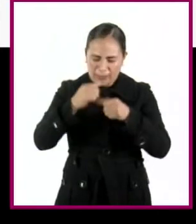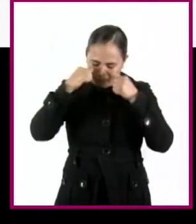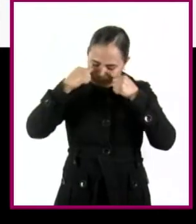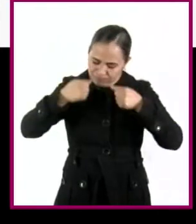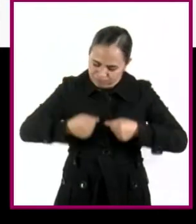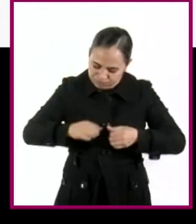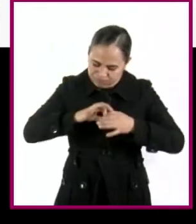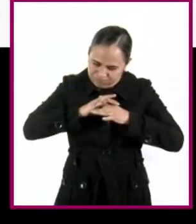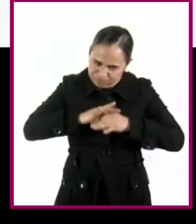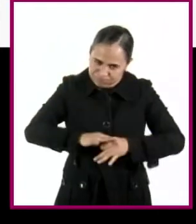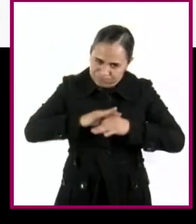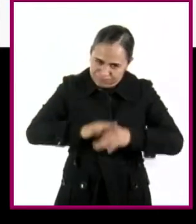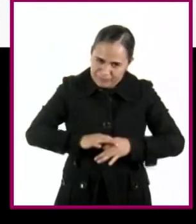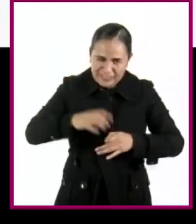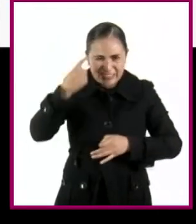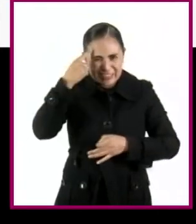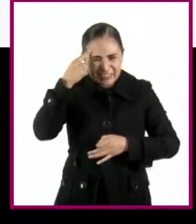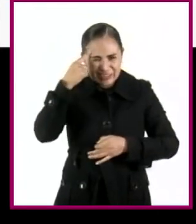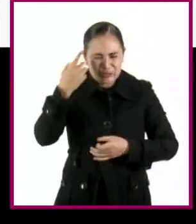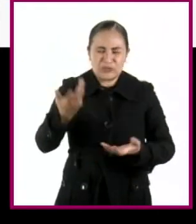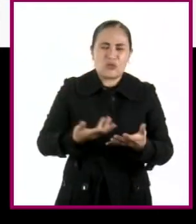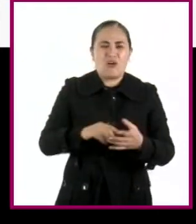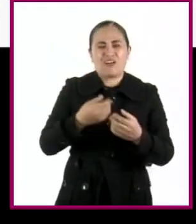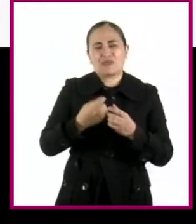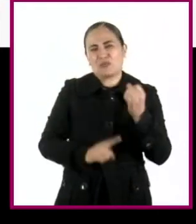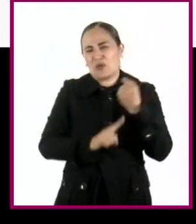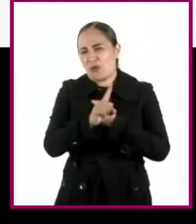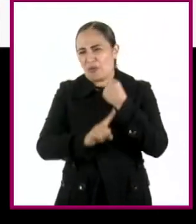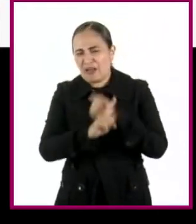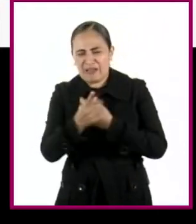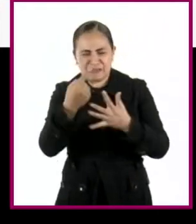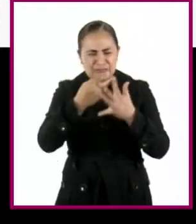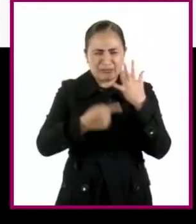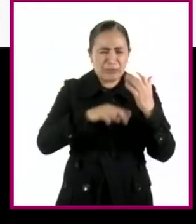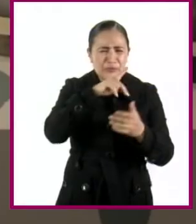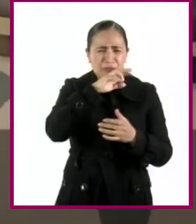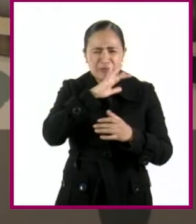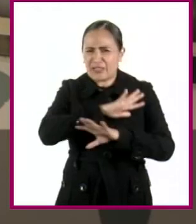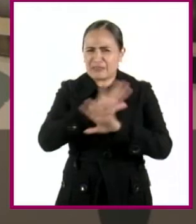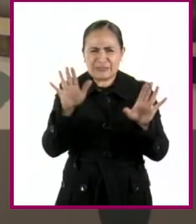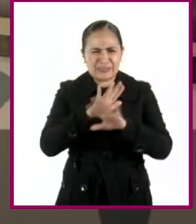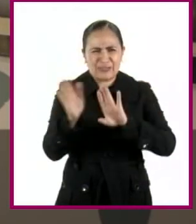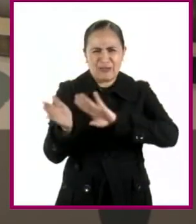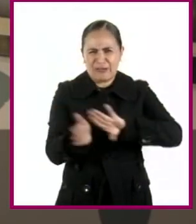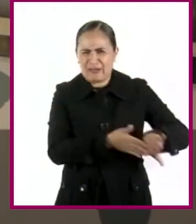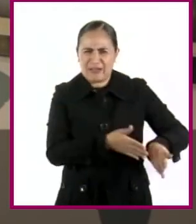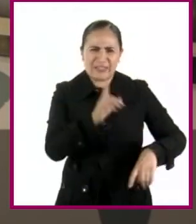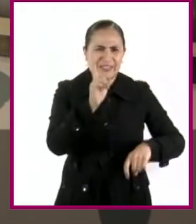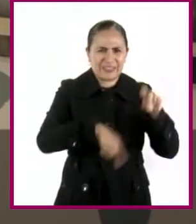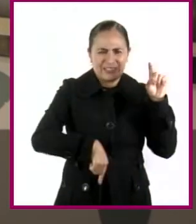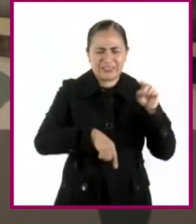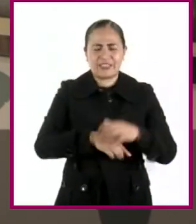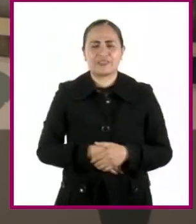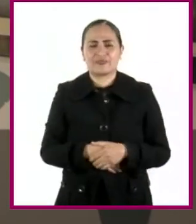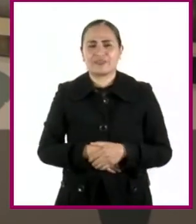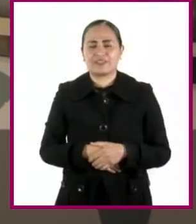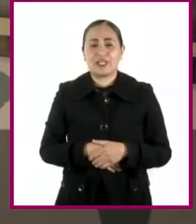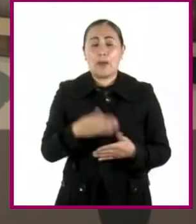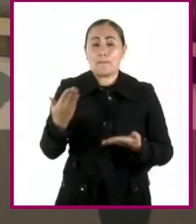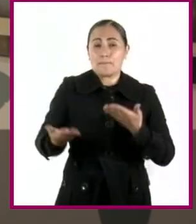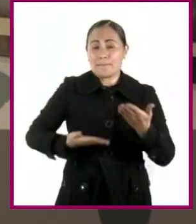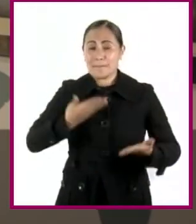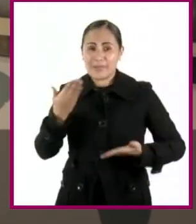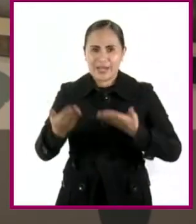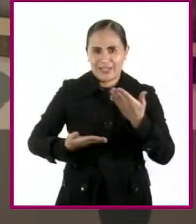y así desbloquear las tensiones corporales asociadas con nuestras preocupaciones. Con la danza liberamos esa